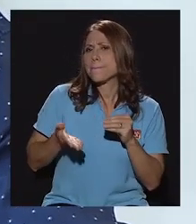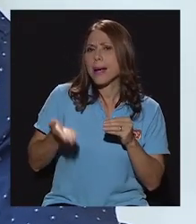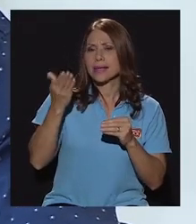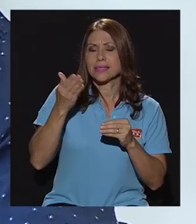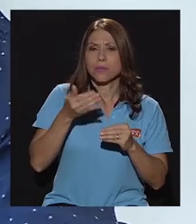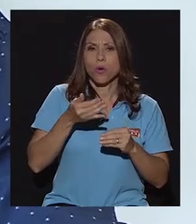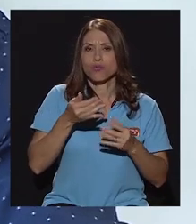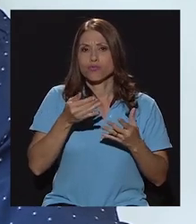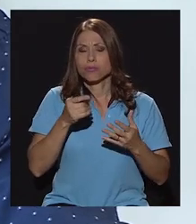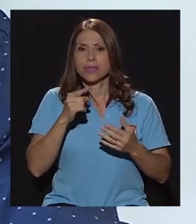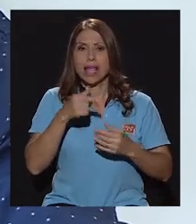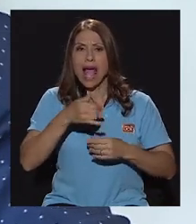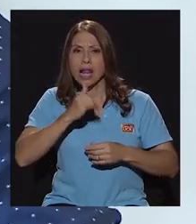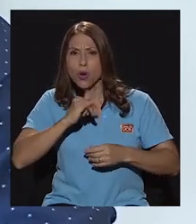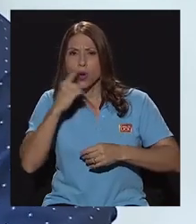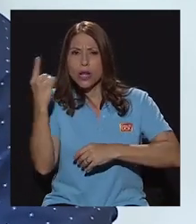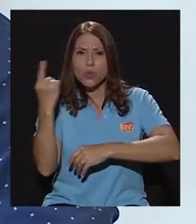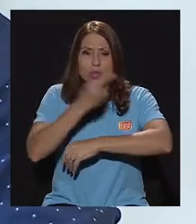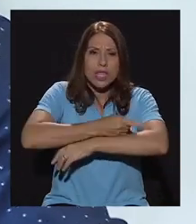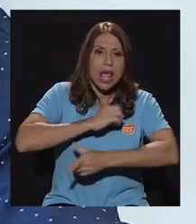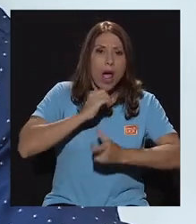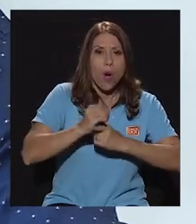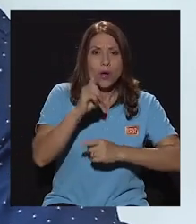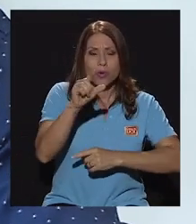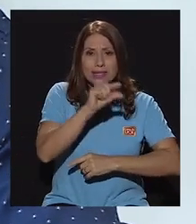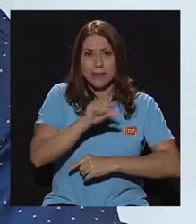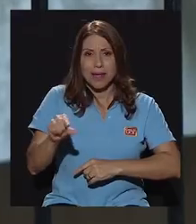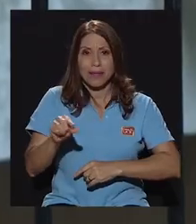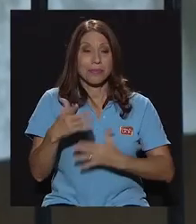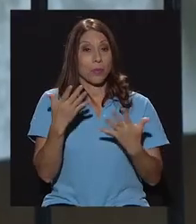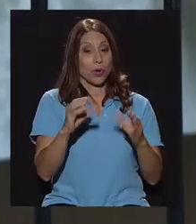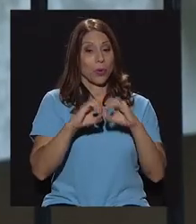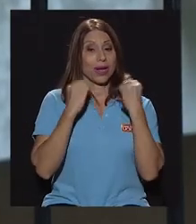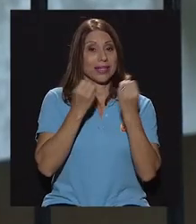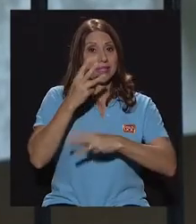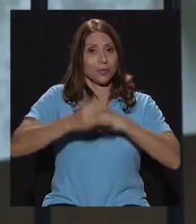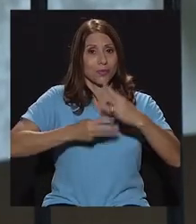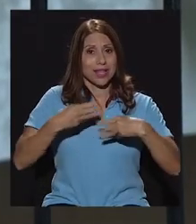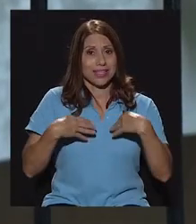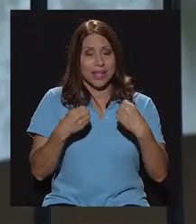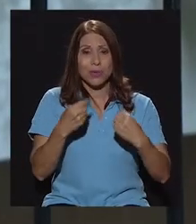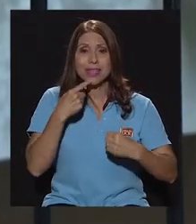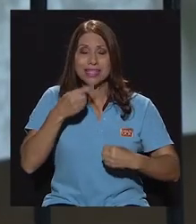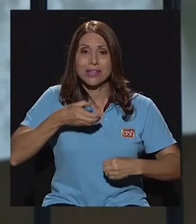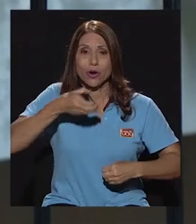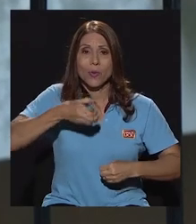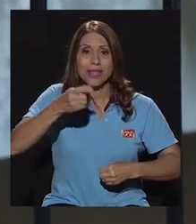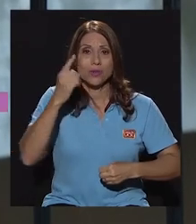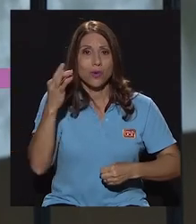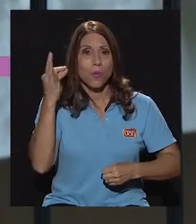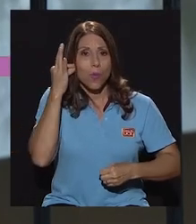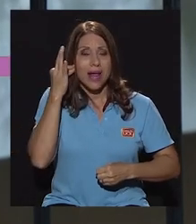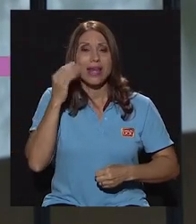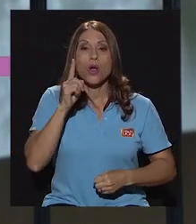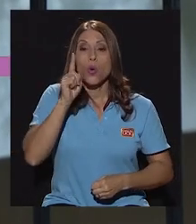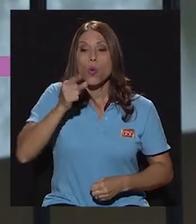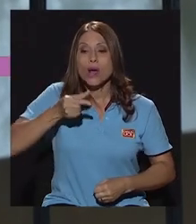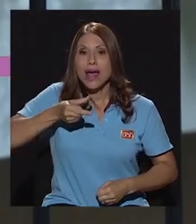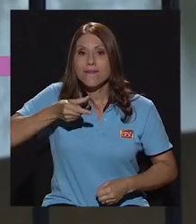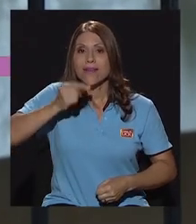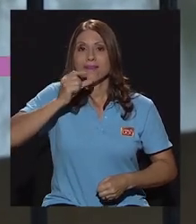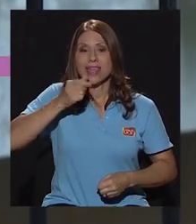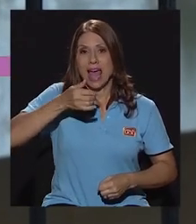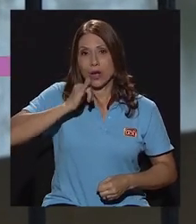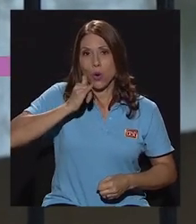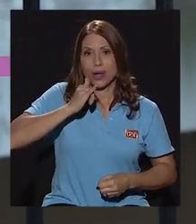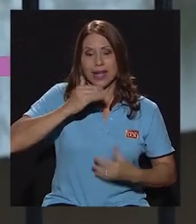día? Hay referencias de la OMS, ¿verdad? Ellos dicen que la recomendación para una mujer es una bebida